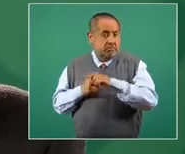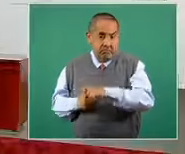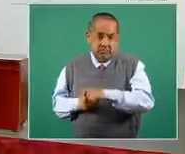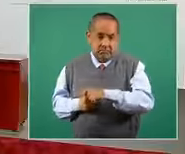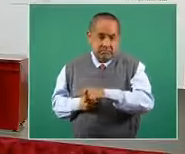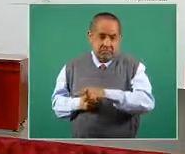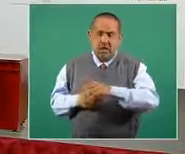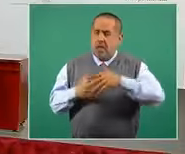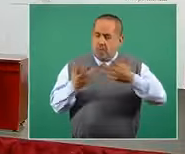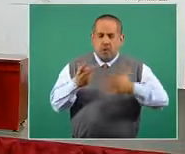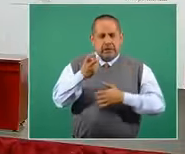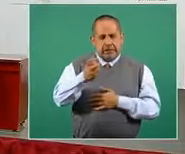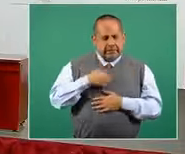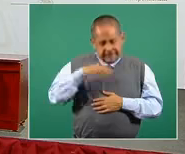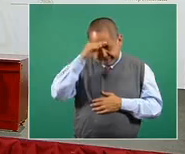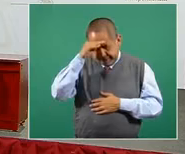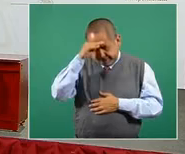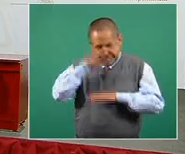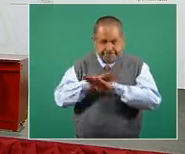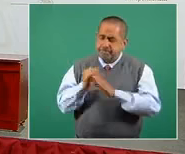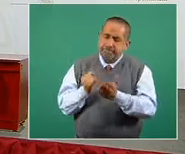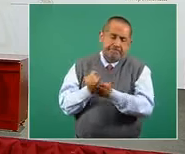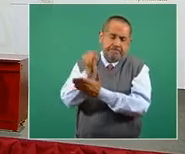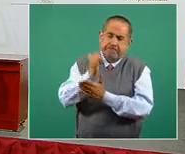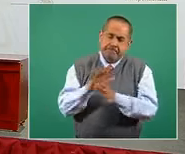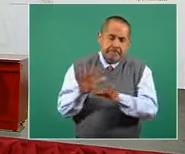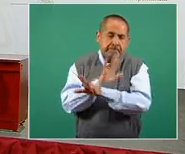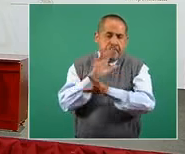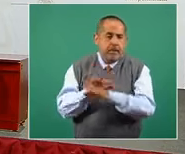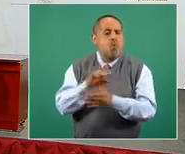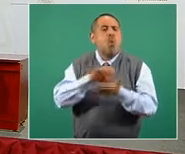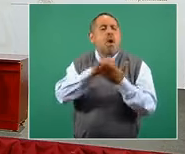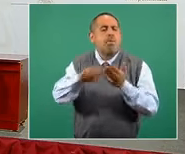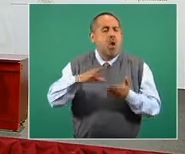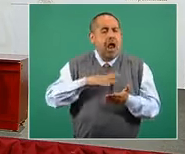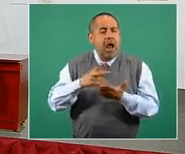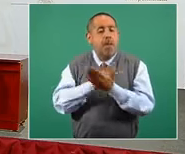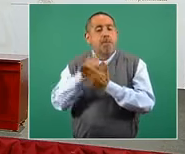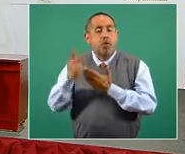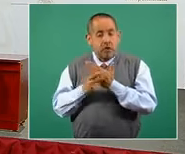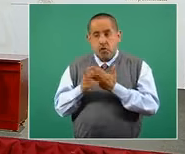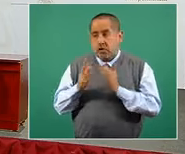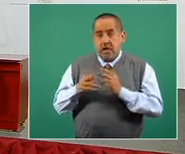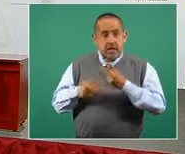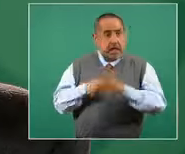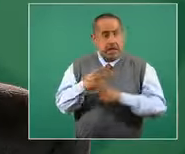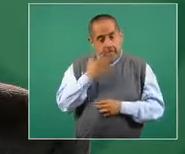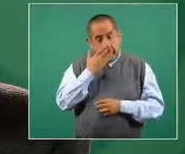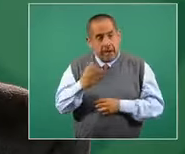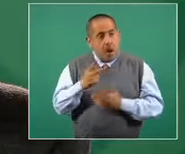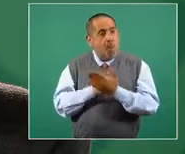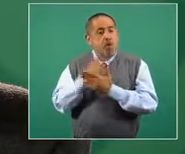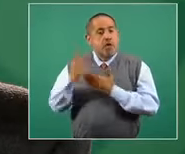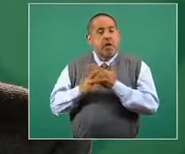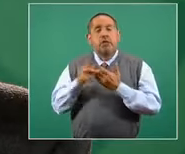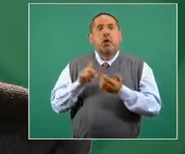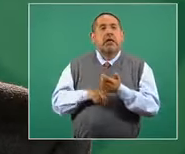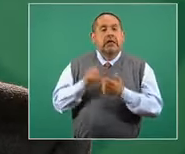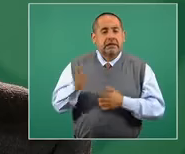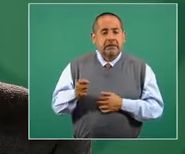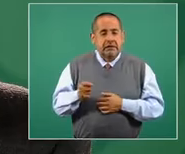eso, algunas decisiones. Hay, por ejemplo, un proyecto ya en avanzado estado